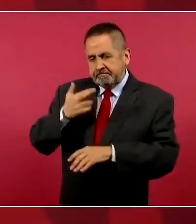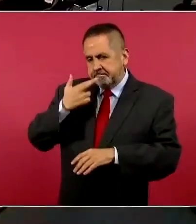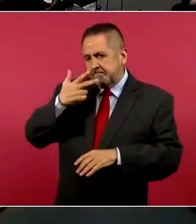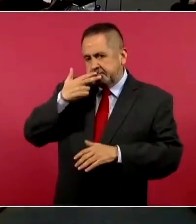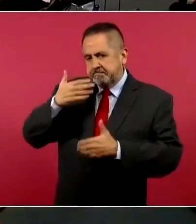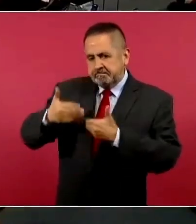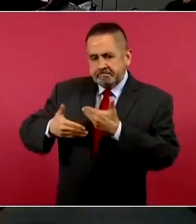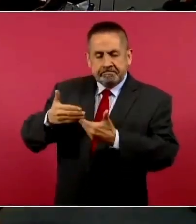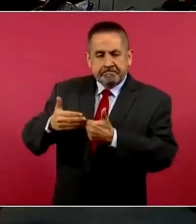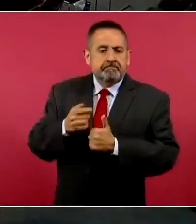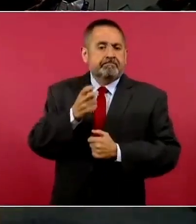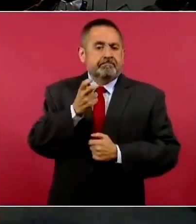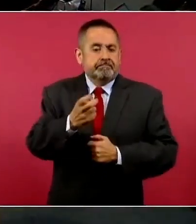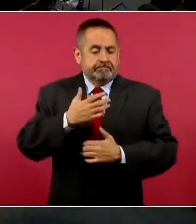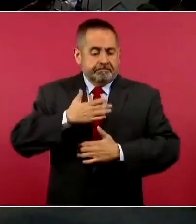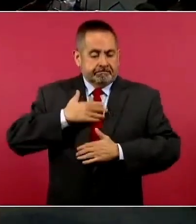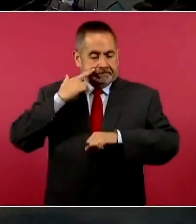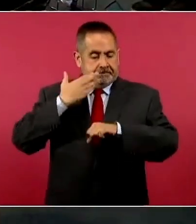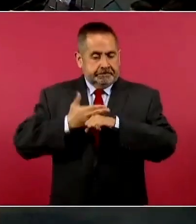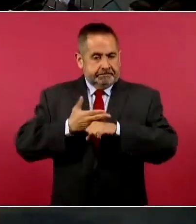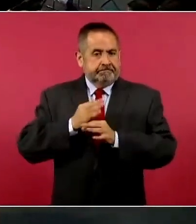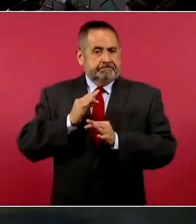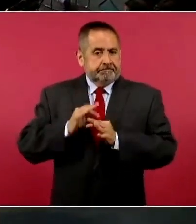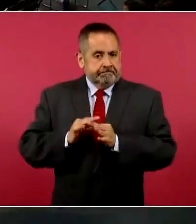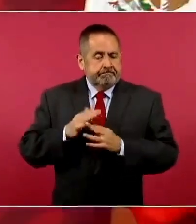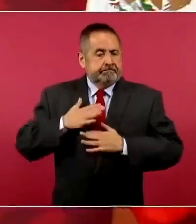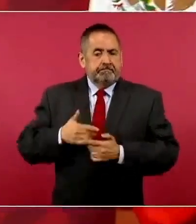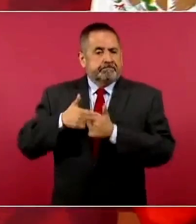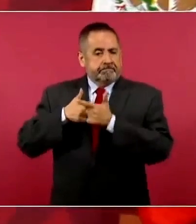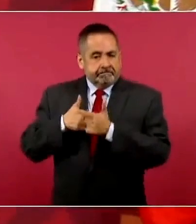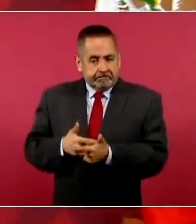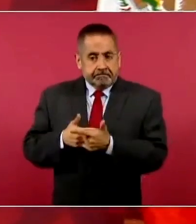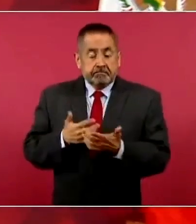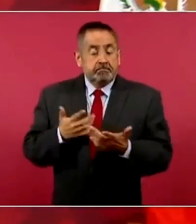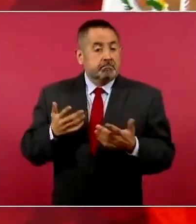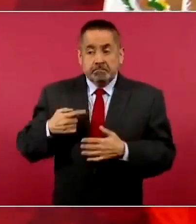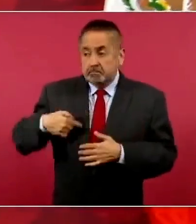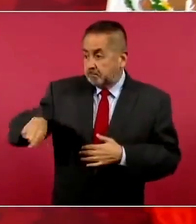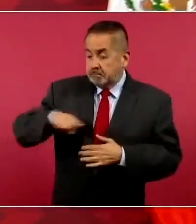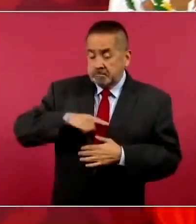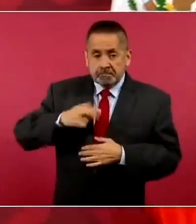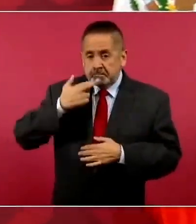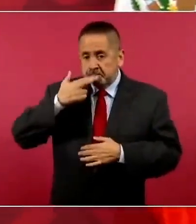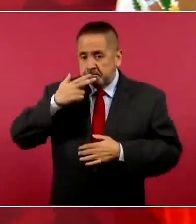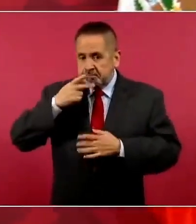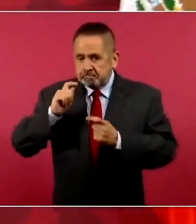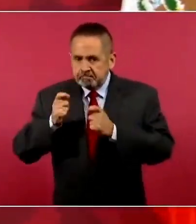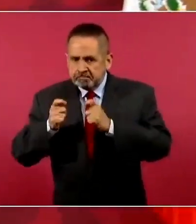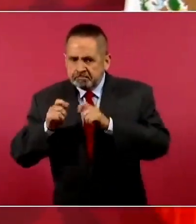y eso es lo que nos toca a nosotros y va a seguir, y en la medida de que se mejore el gobierno